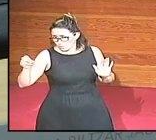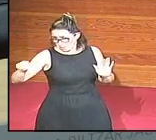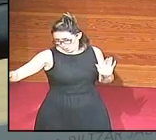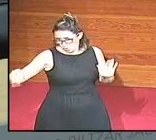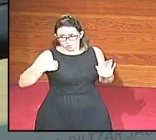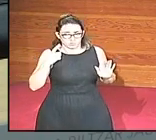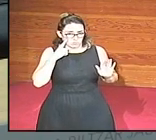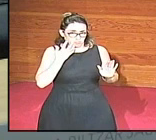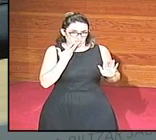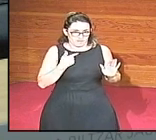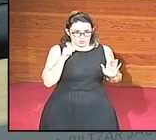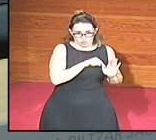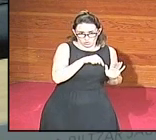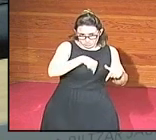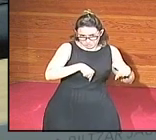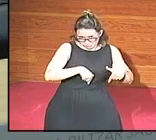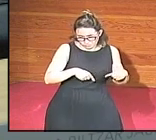así de sencillo. O sea,